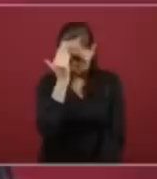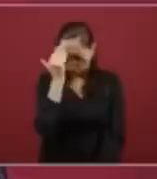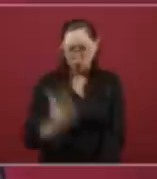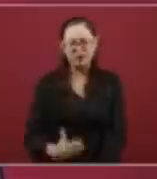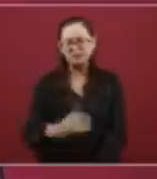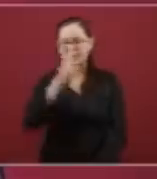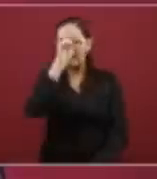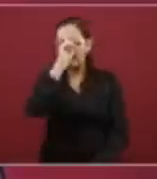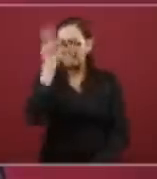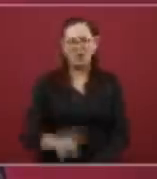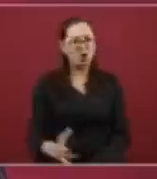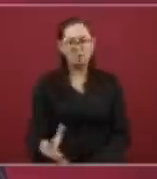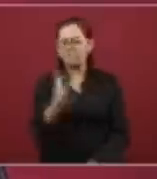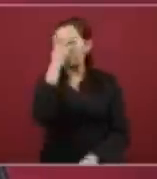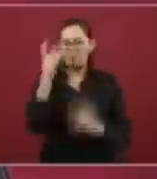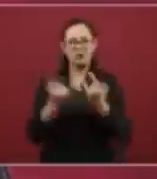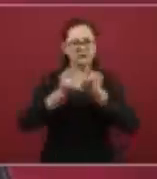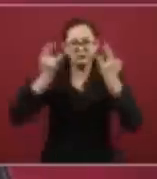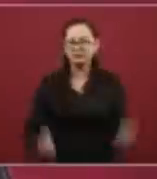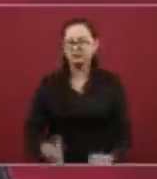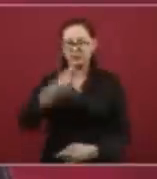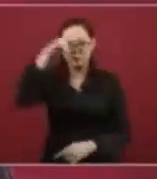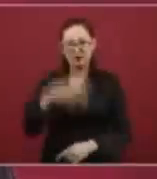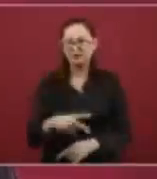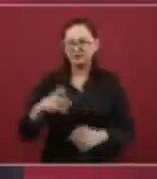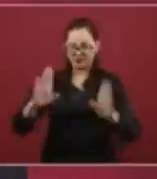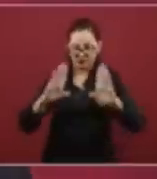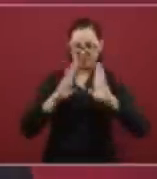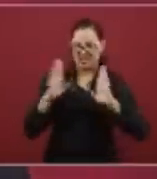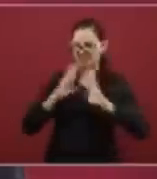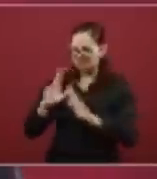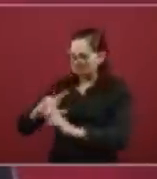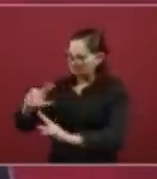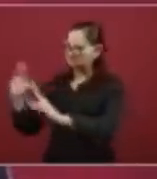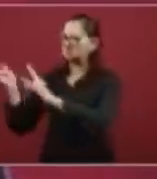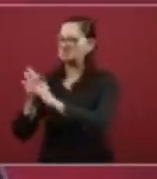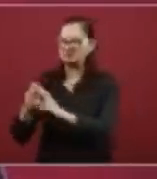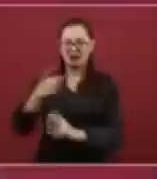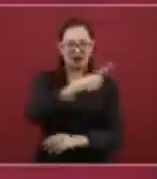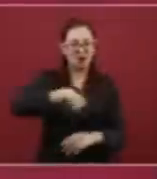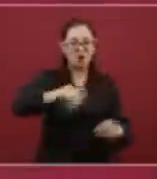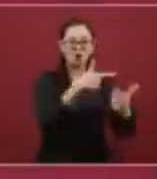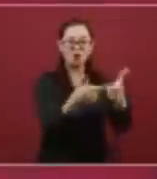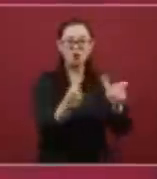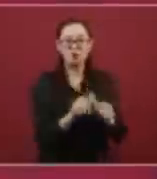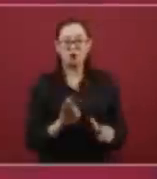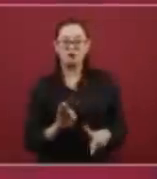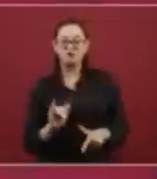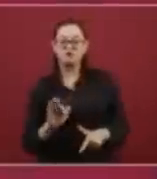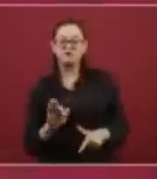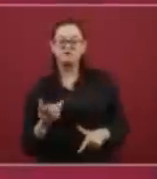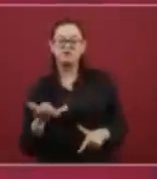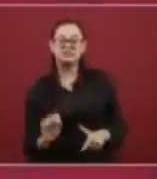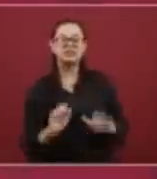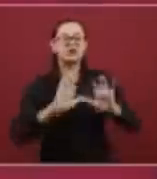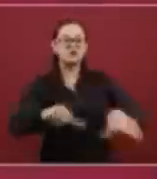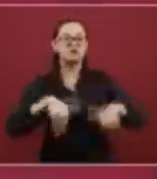que ha pasado en la historia de nuestro país. Salieron los fifís a las calles a